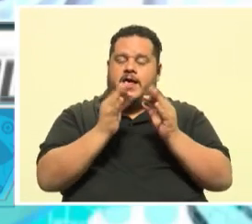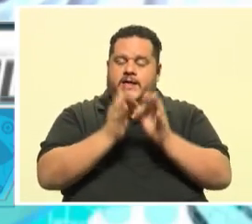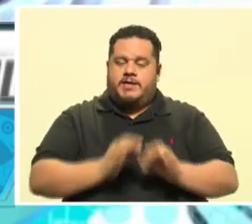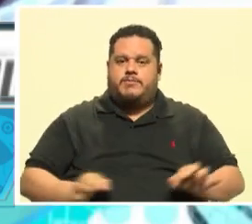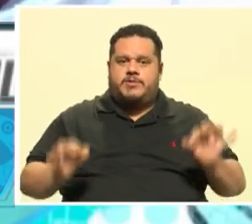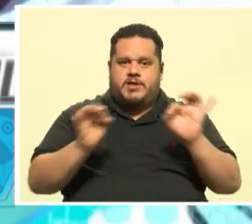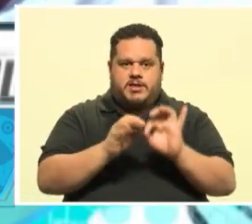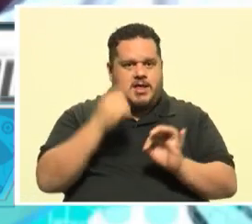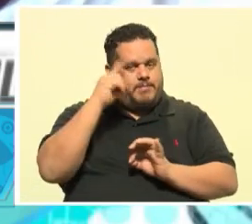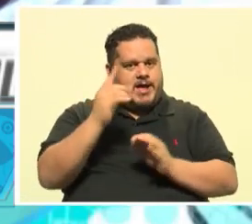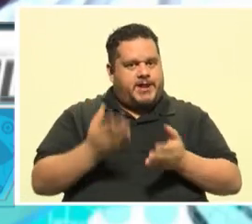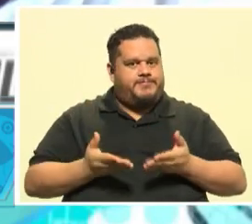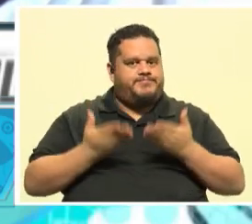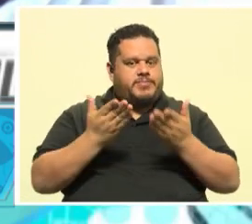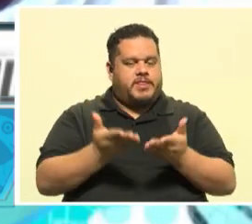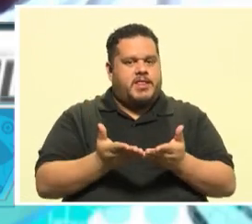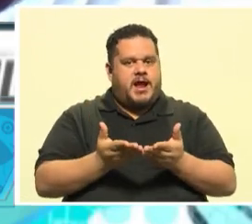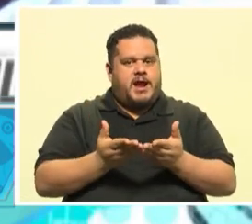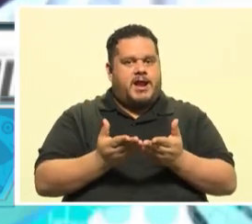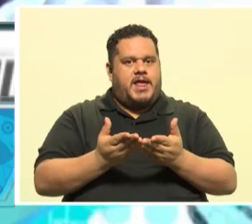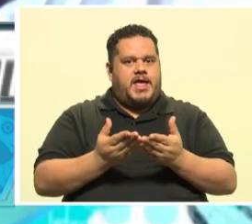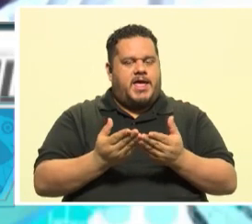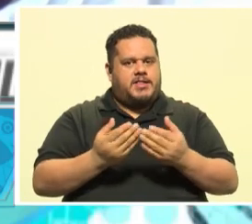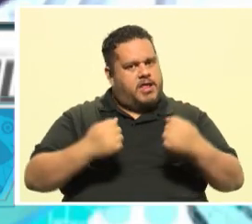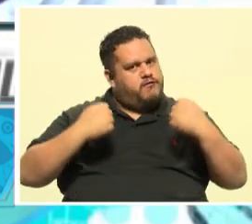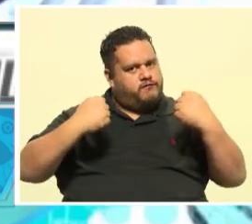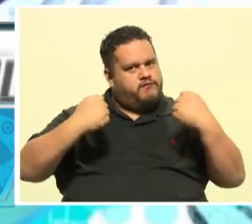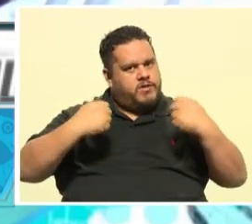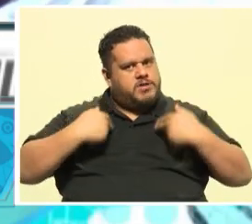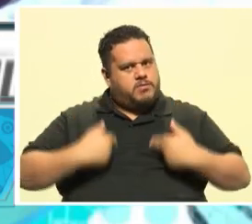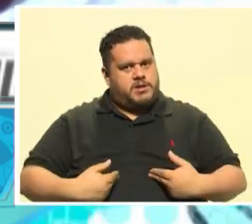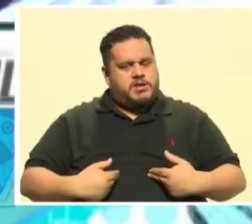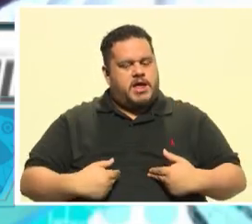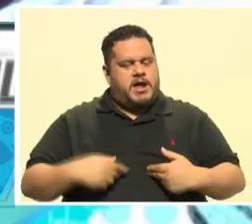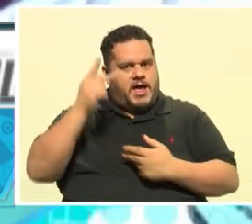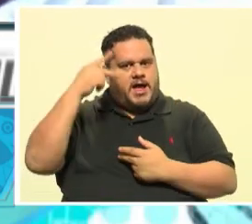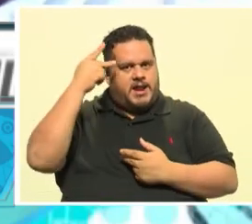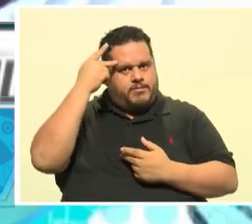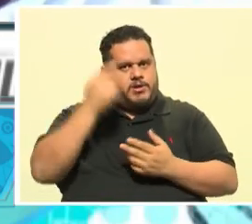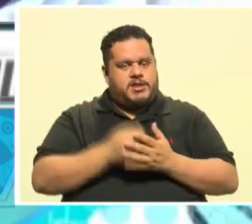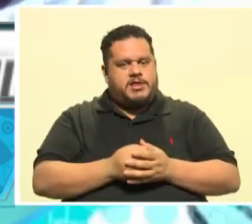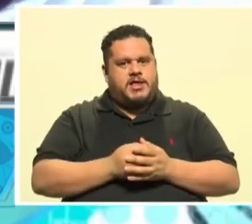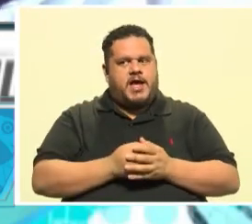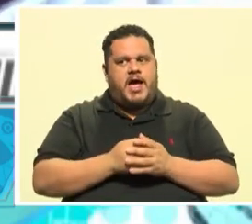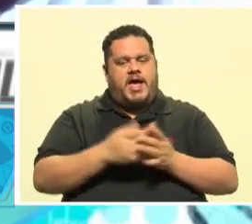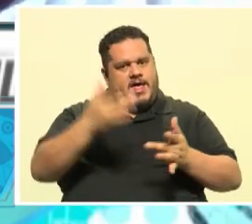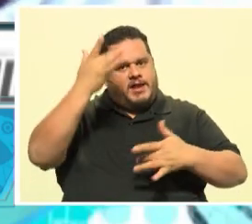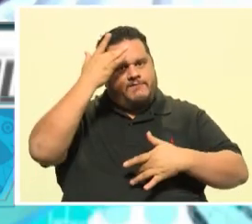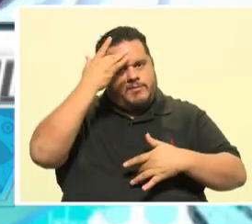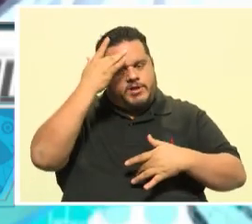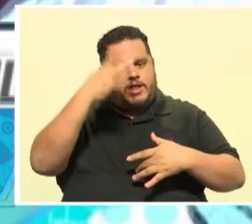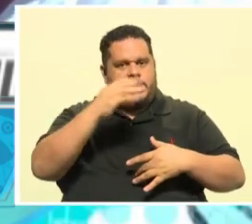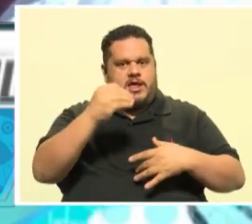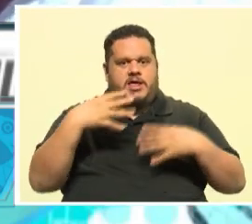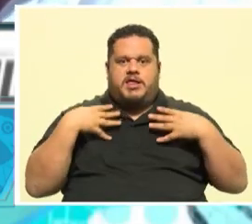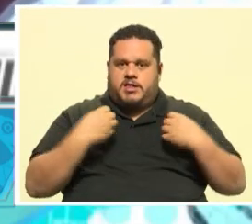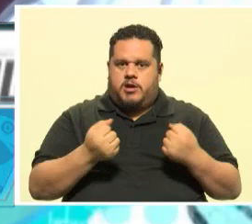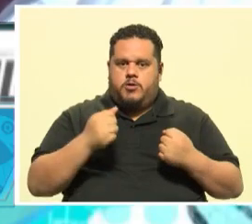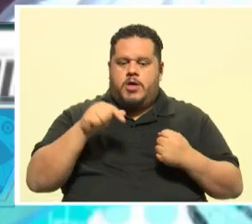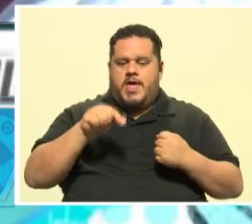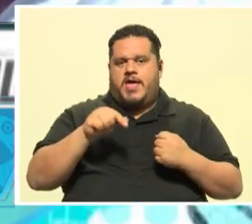los afrodescendientes. Así es. En el caso de los Estados Unidos, como usted dice, es